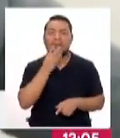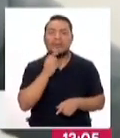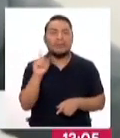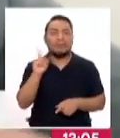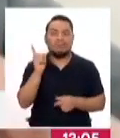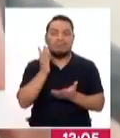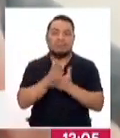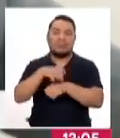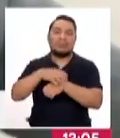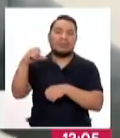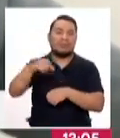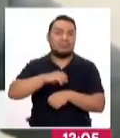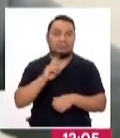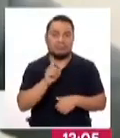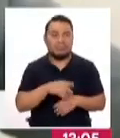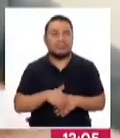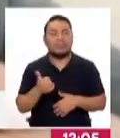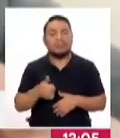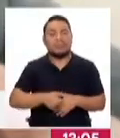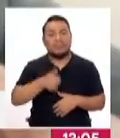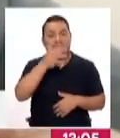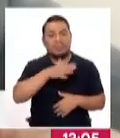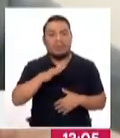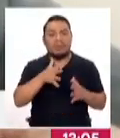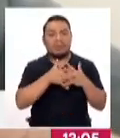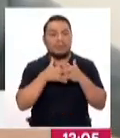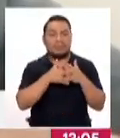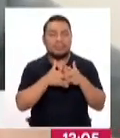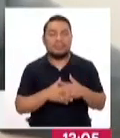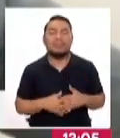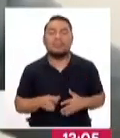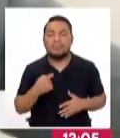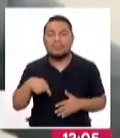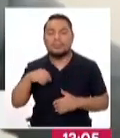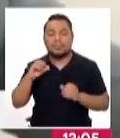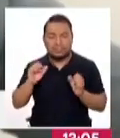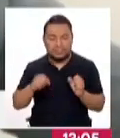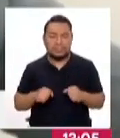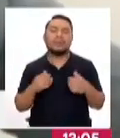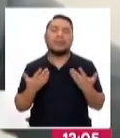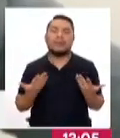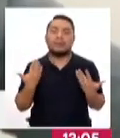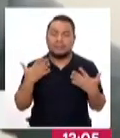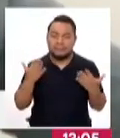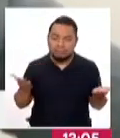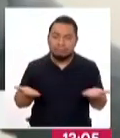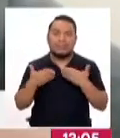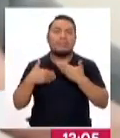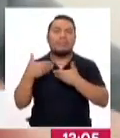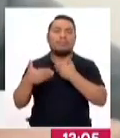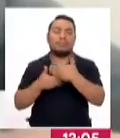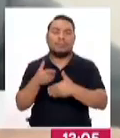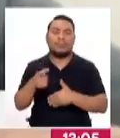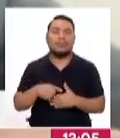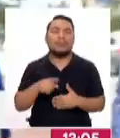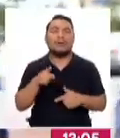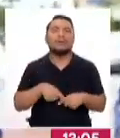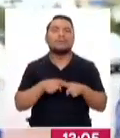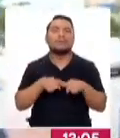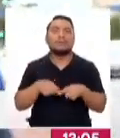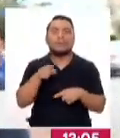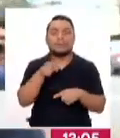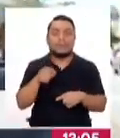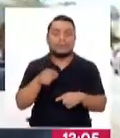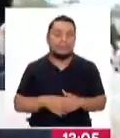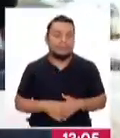entonces las autoridades norteamericanas Nosotros hemos venido activamente impulsando el proceso Pero eso depende de ellos